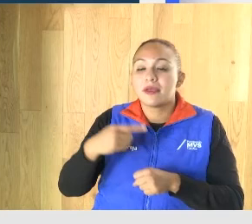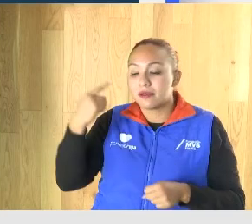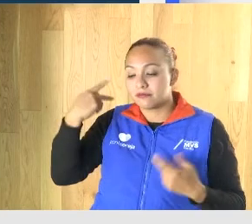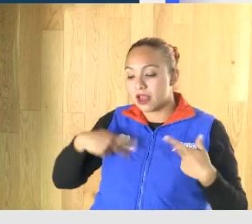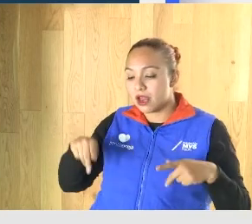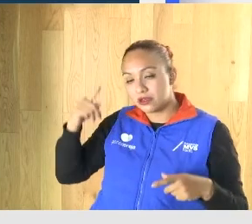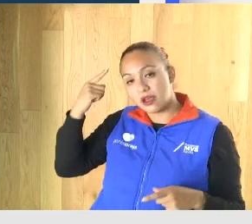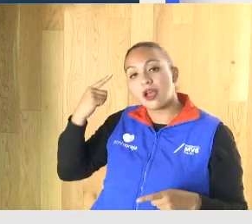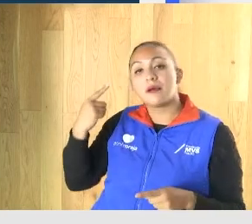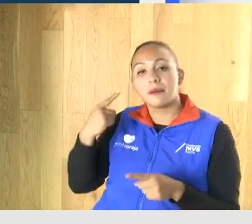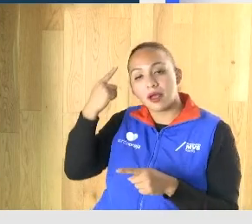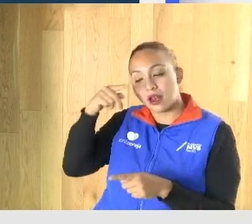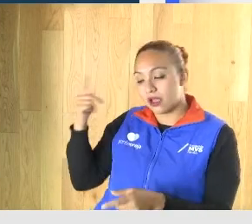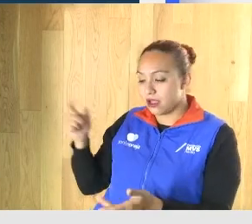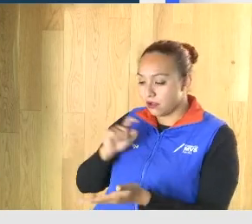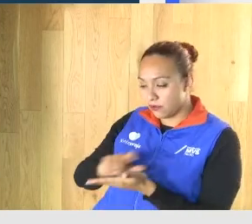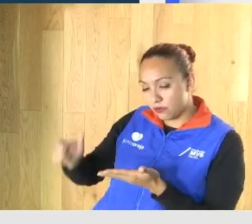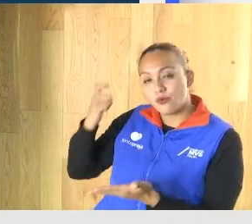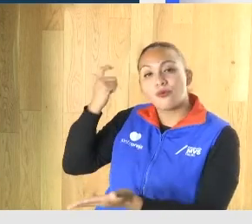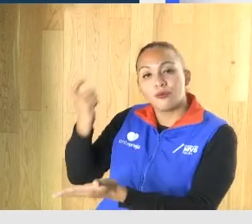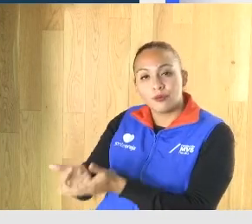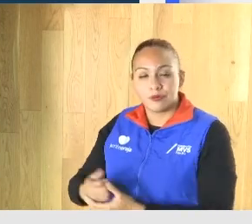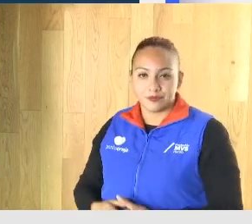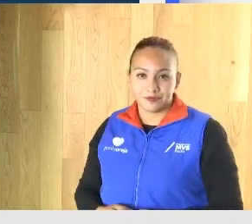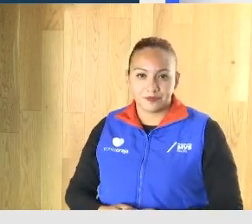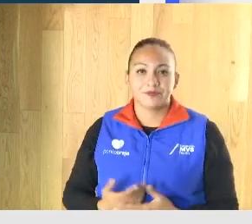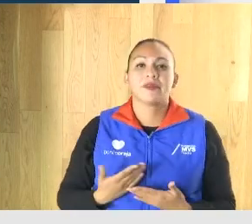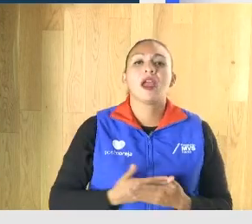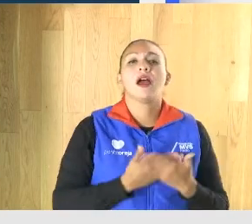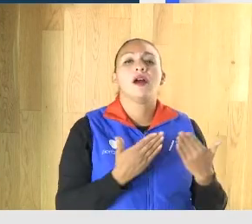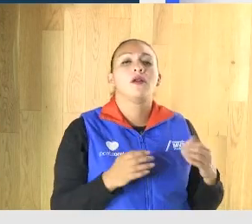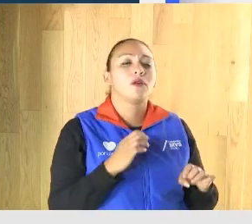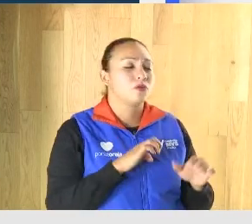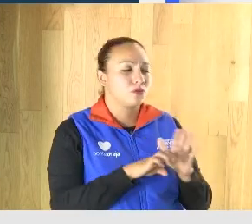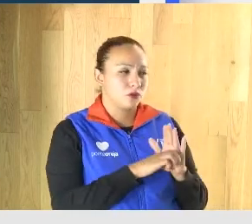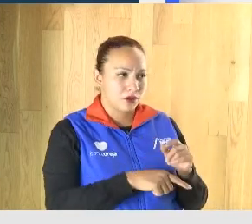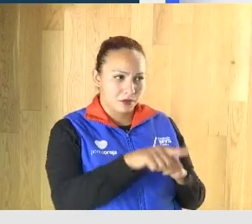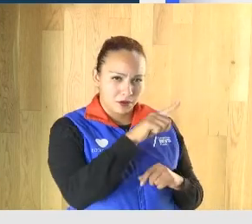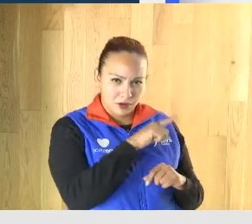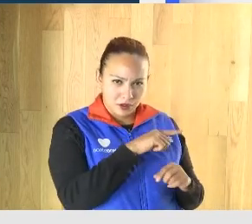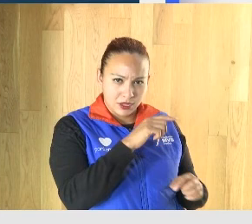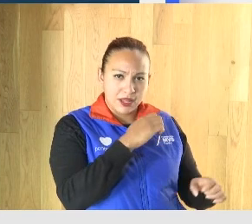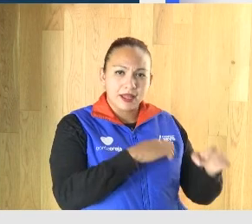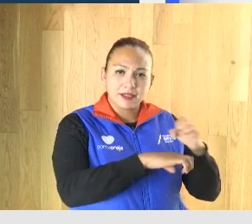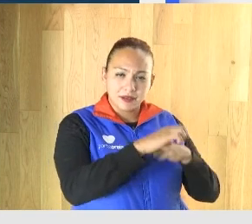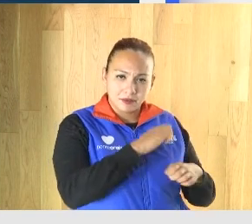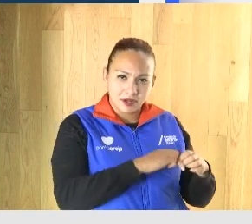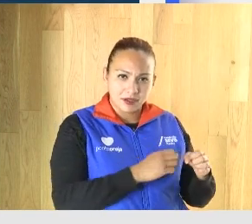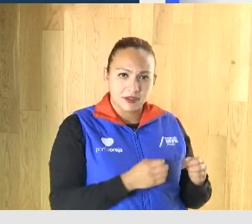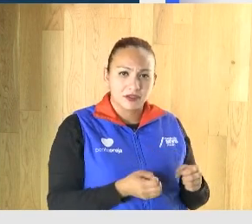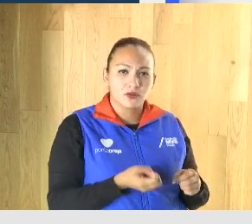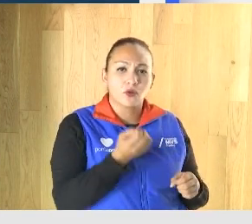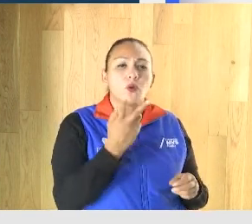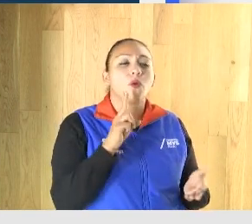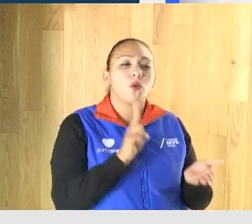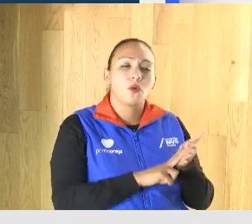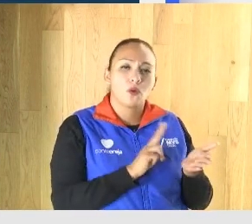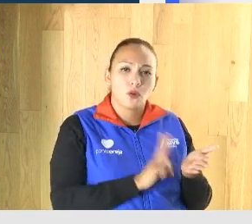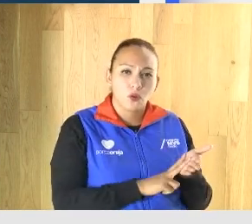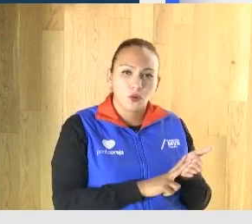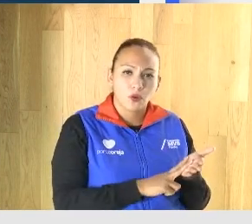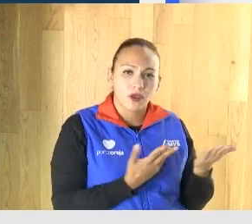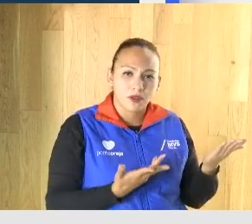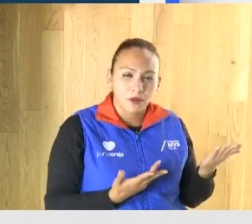muy importante, ¿cuánto le cuesta a una empresa no hacer nada, ¿no? Los llamados riesgos de la inacción. Hemos